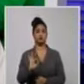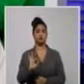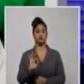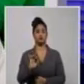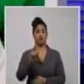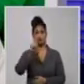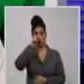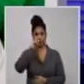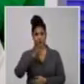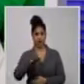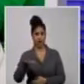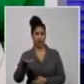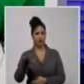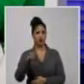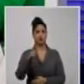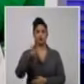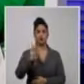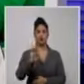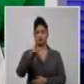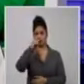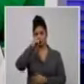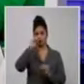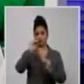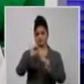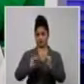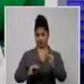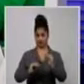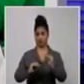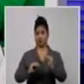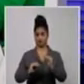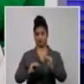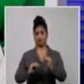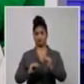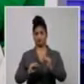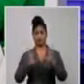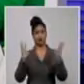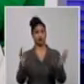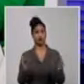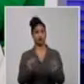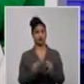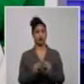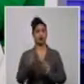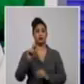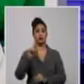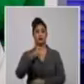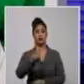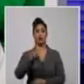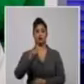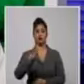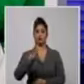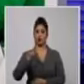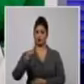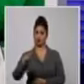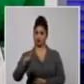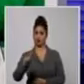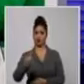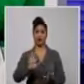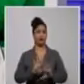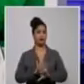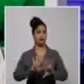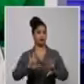de 18 años y menos, pues un total de 111. Y ya con este